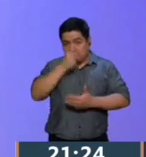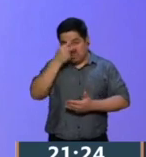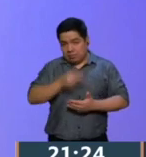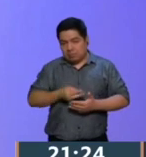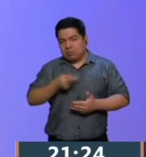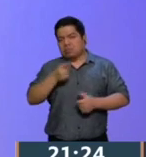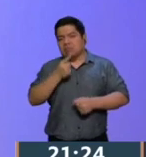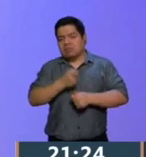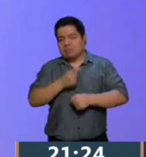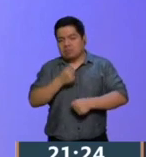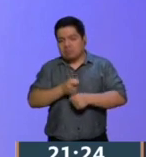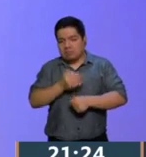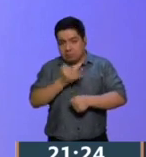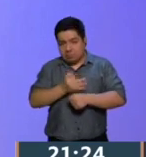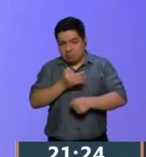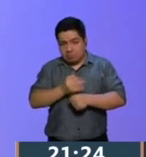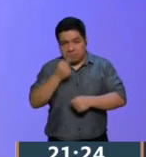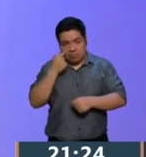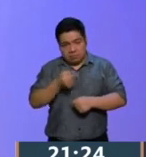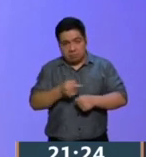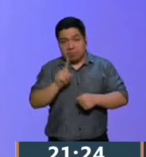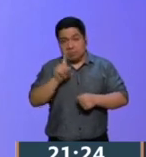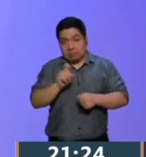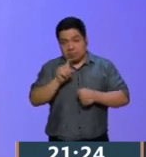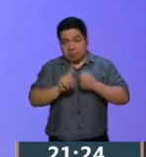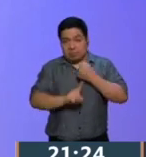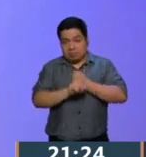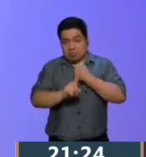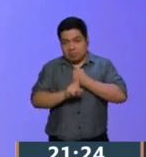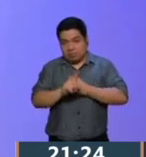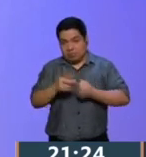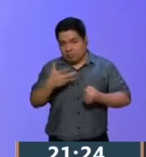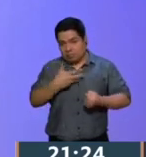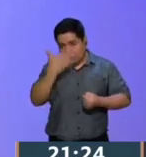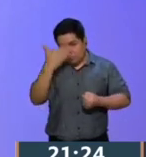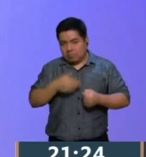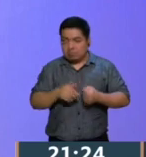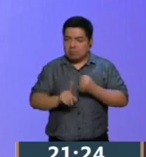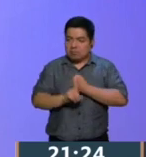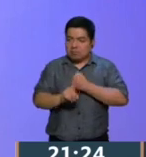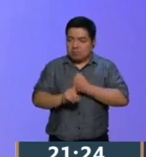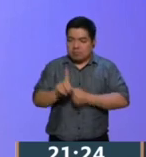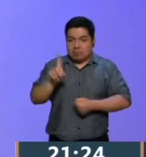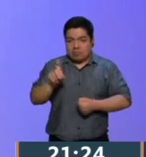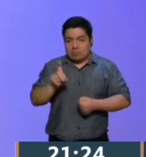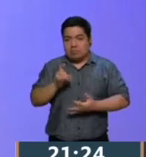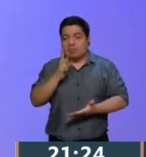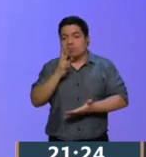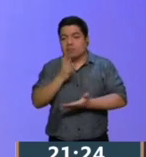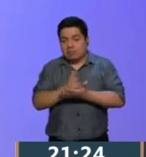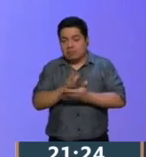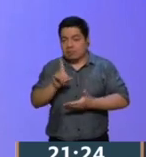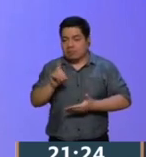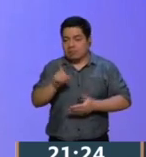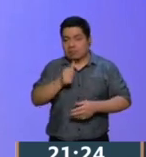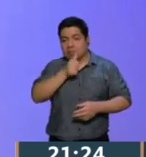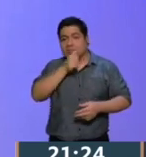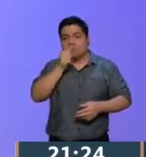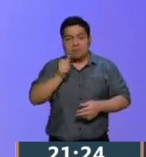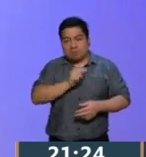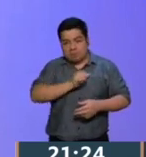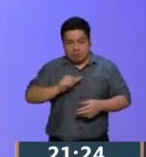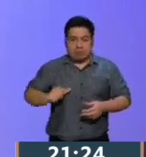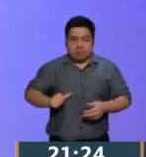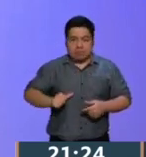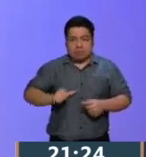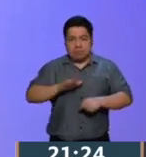decir es que lo que está pasando con el problema del agua, porque es un problema, es una crisis, no solamente tiene que ver con el agua contaminada en Benito Juárez.